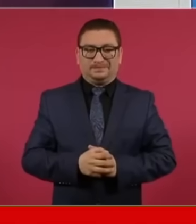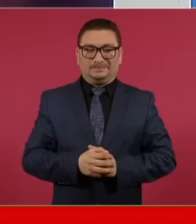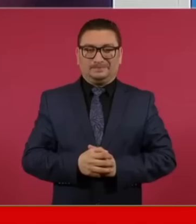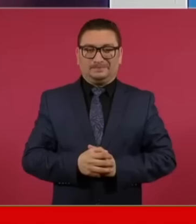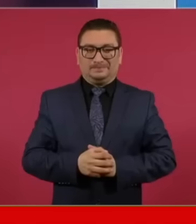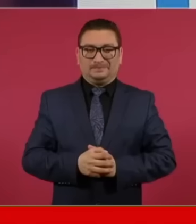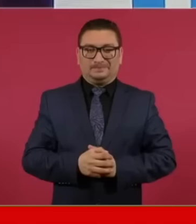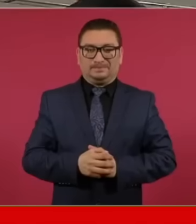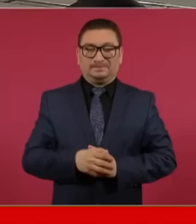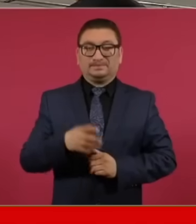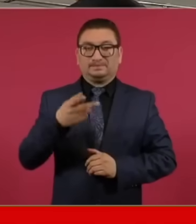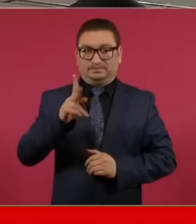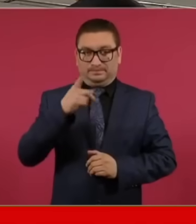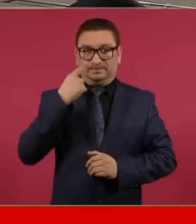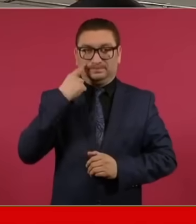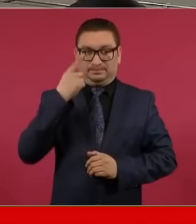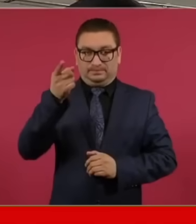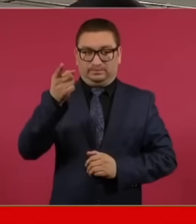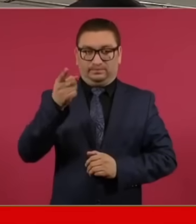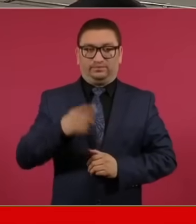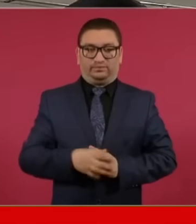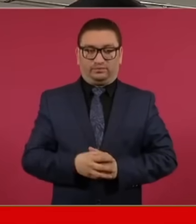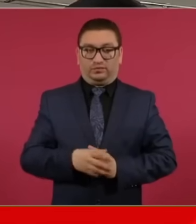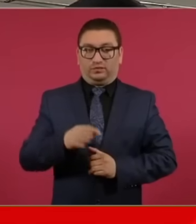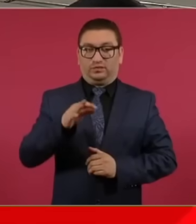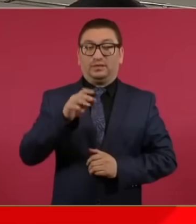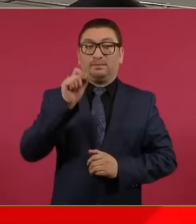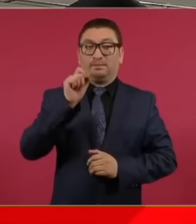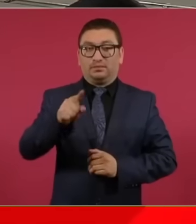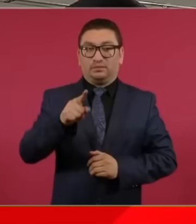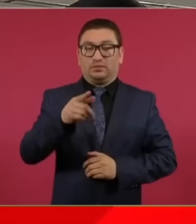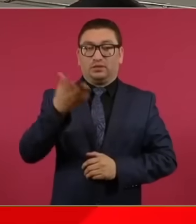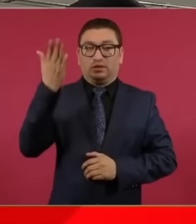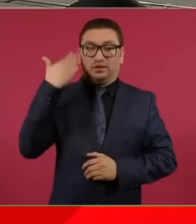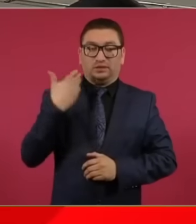Pero miren, este es Fox.